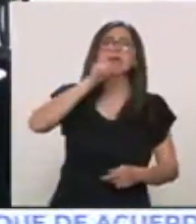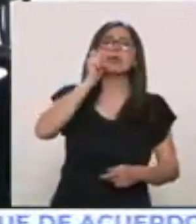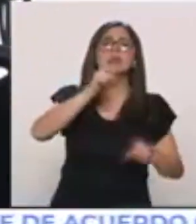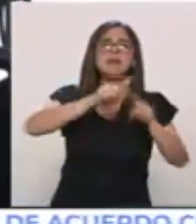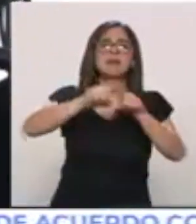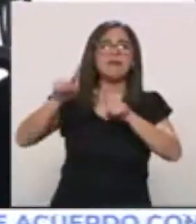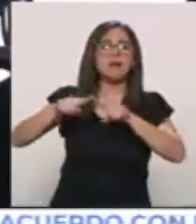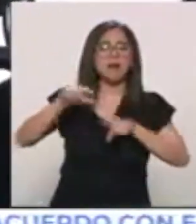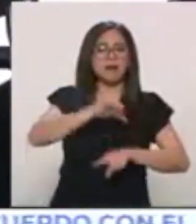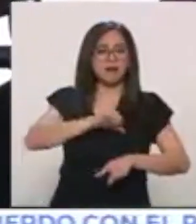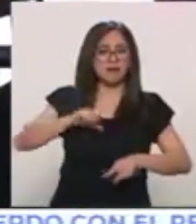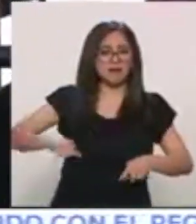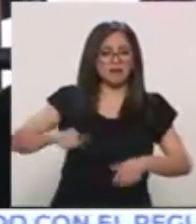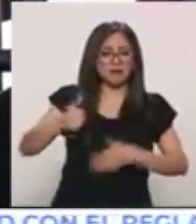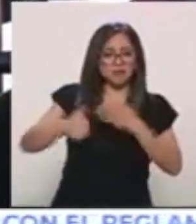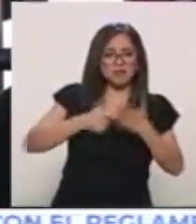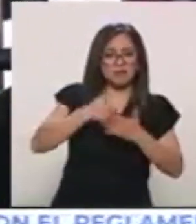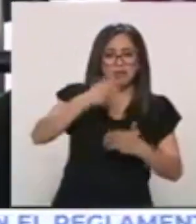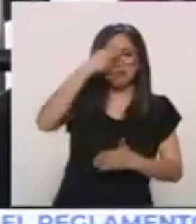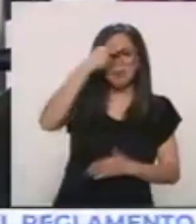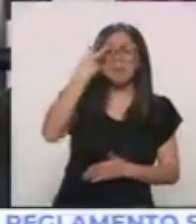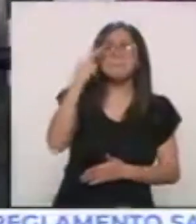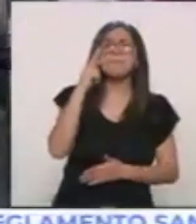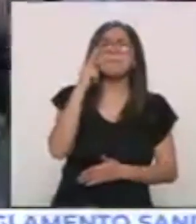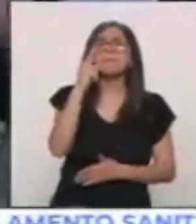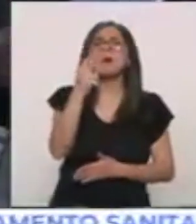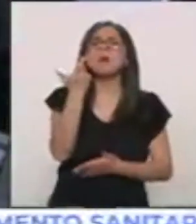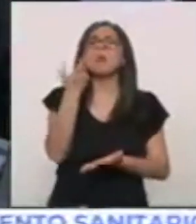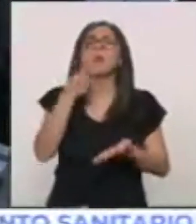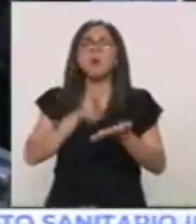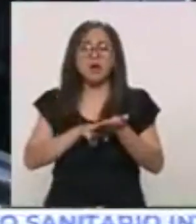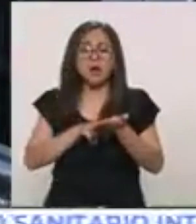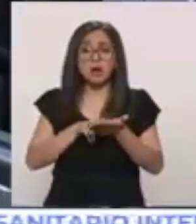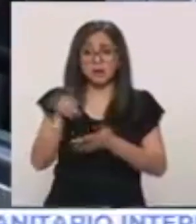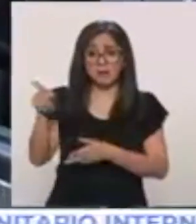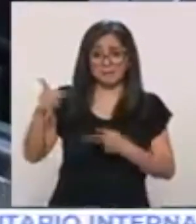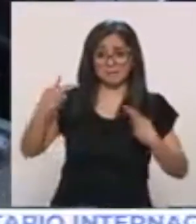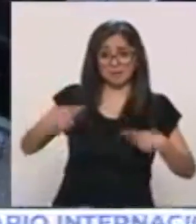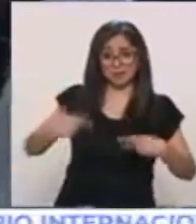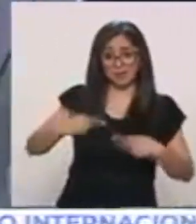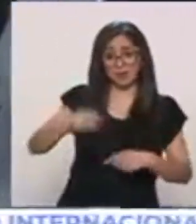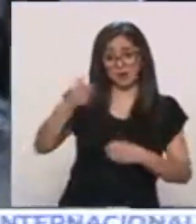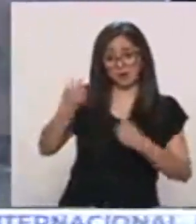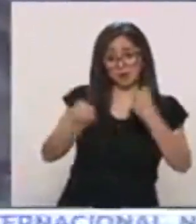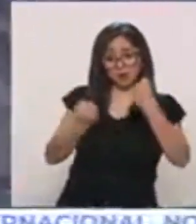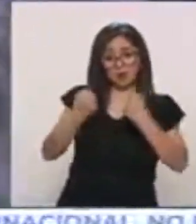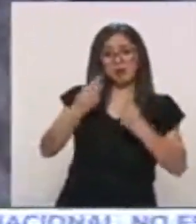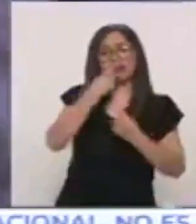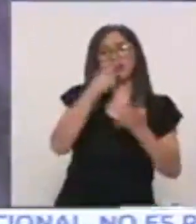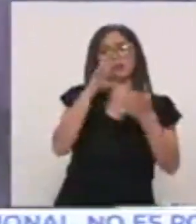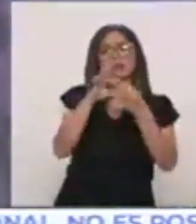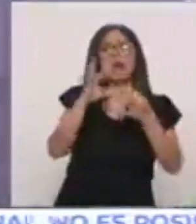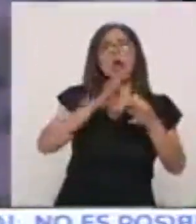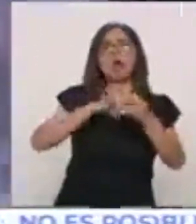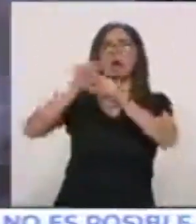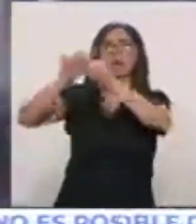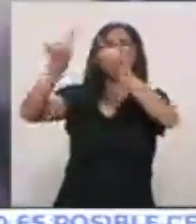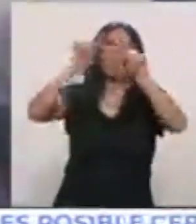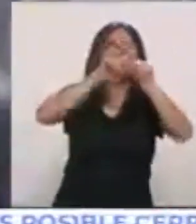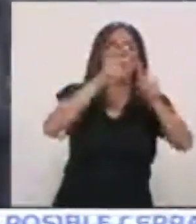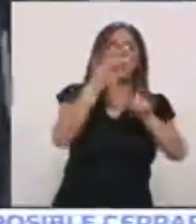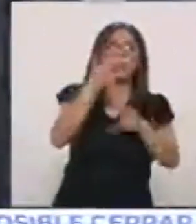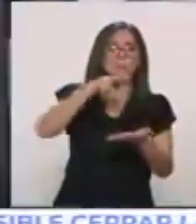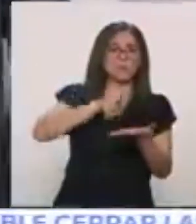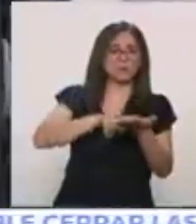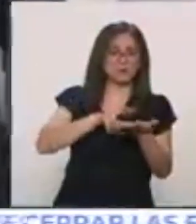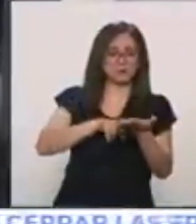conocer los precios de los combustibles. Los mismos usuarios nos hablaron de las diferencias de precios que existen. De